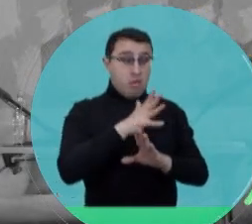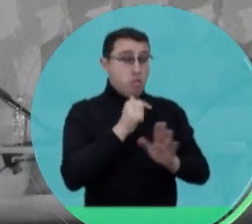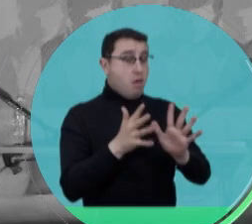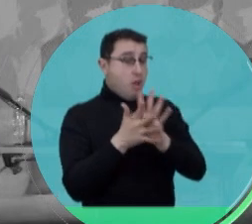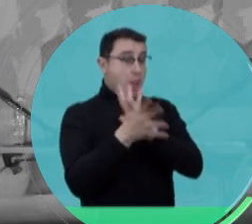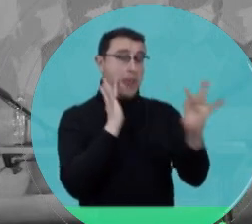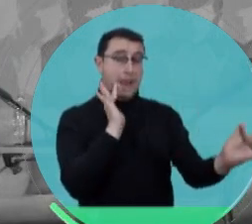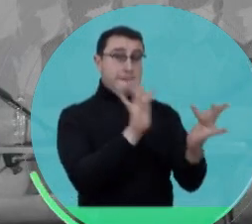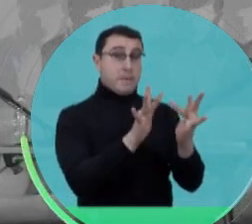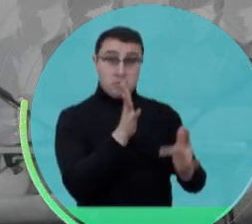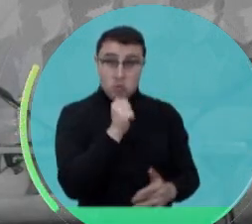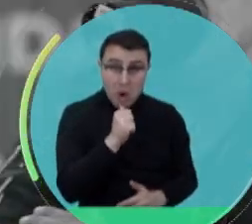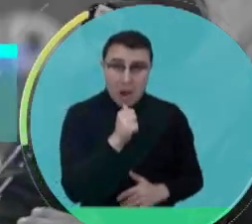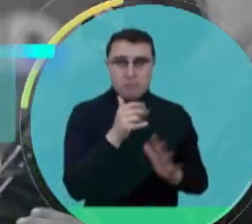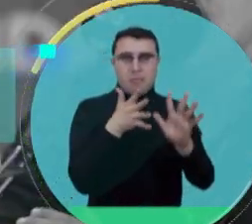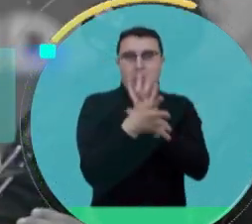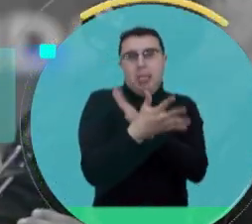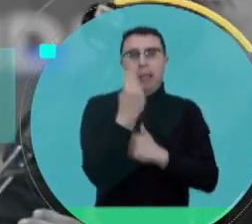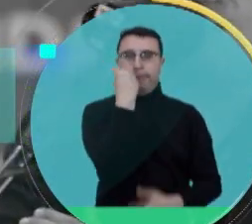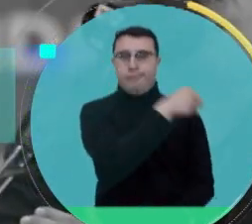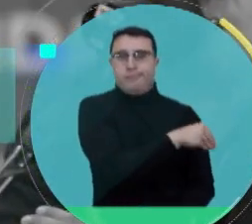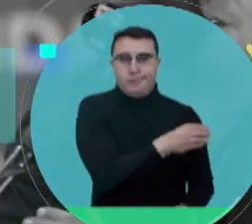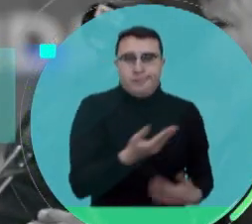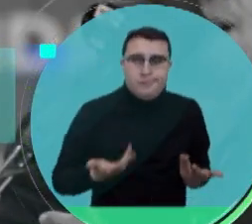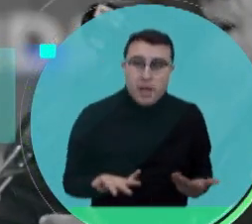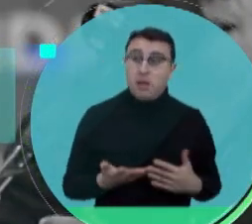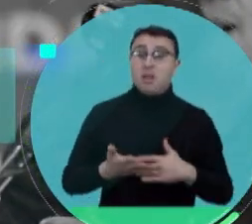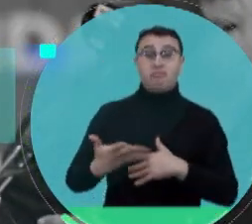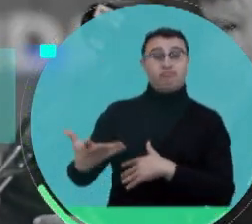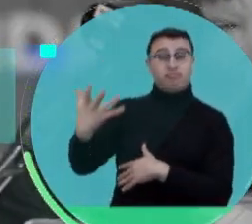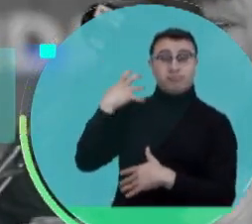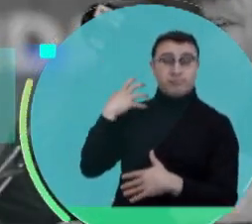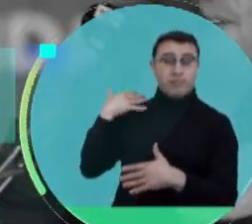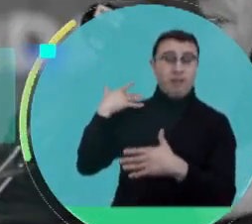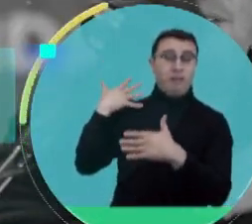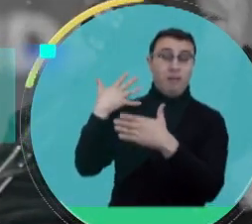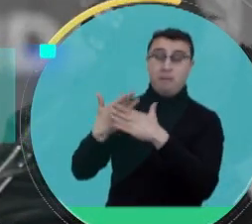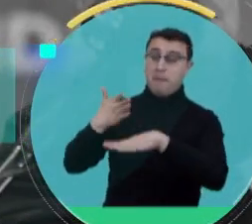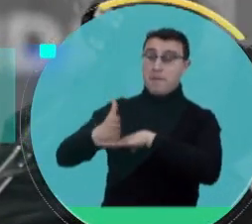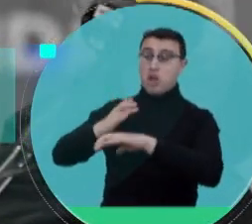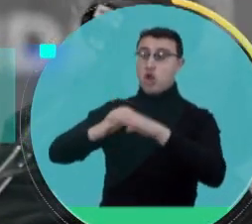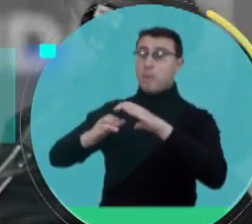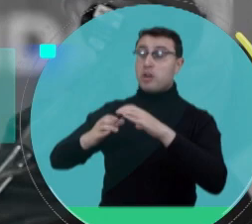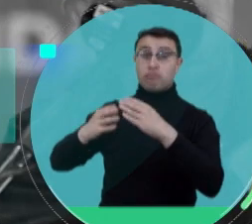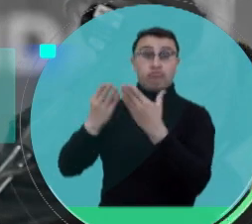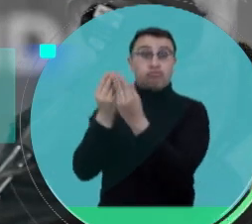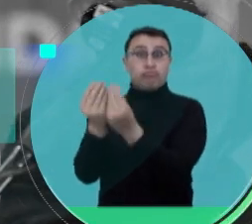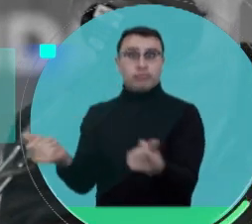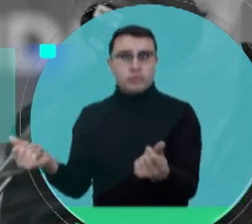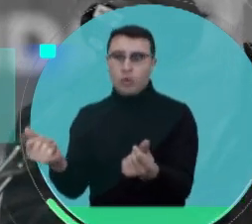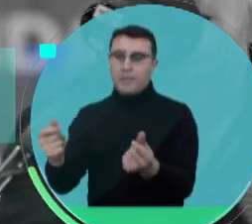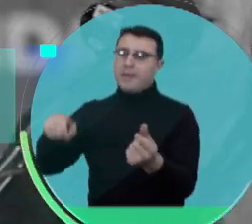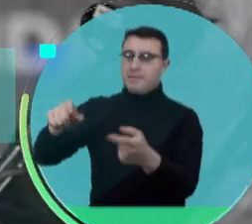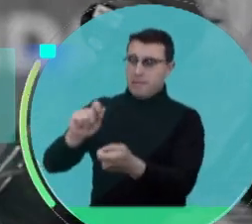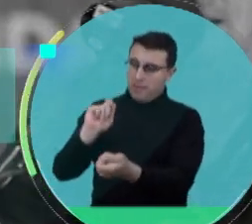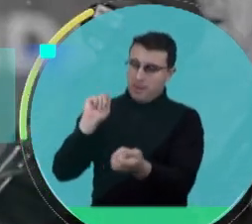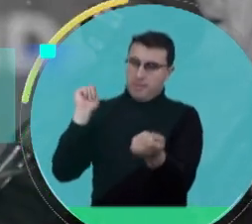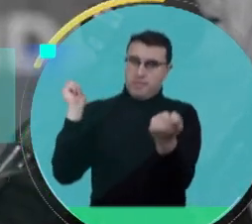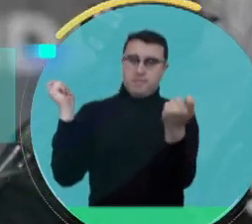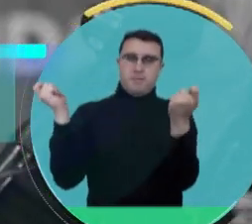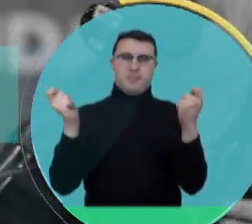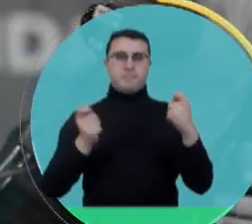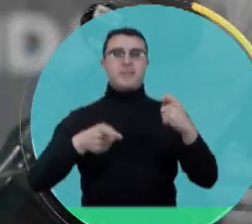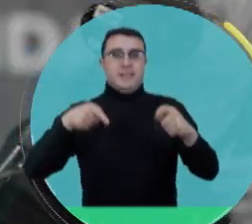un minuto y medio Eh pues la información no sirve Entonces los medios tradicionales no van a desaparecer sino que tienen es que